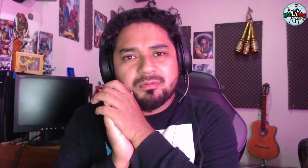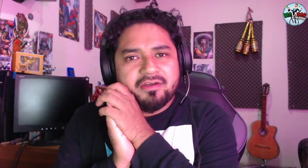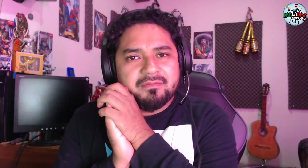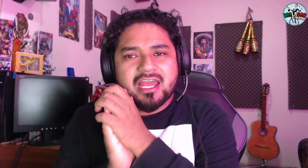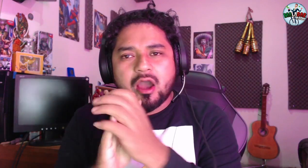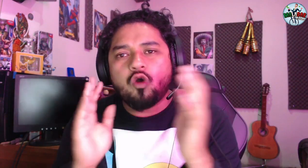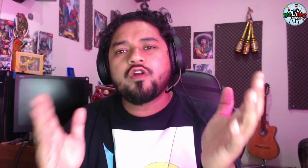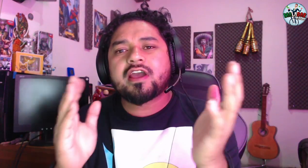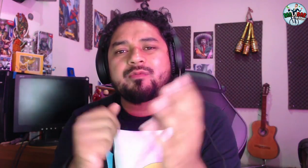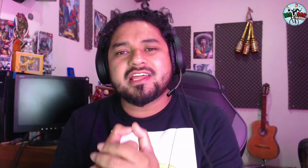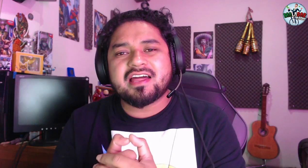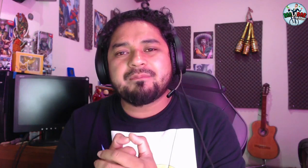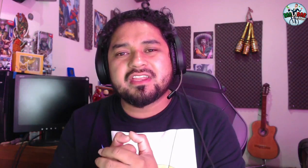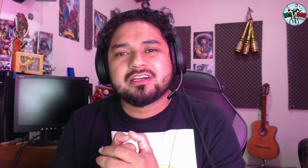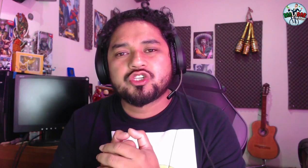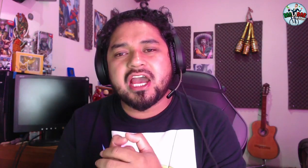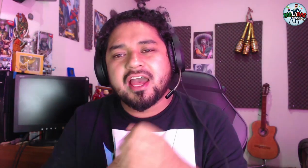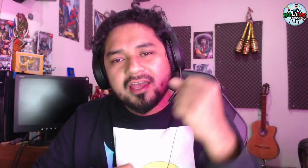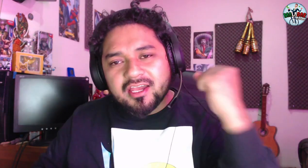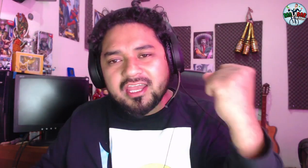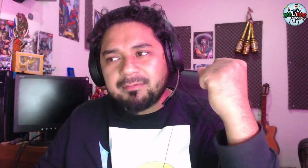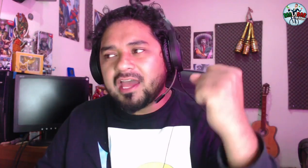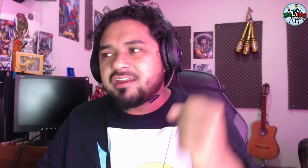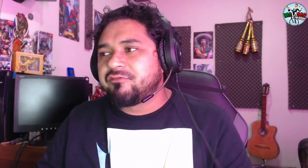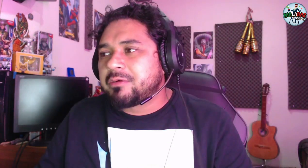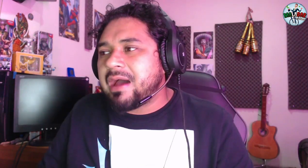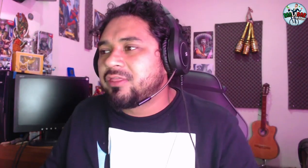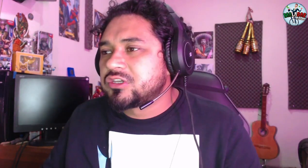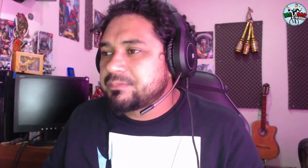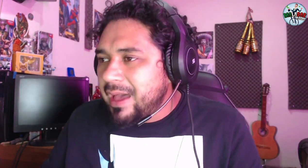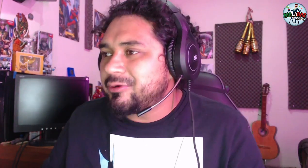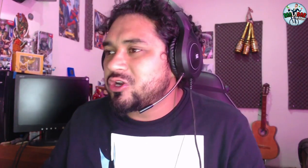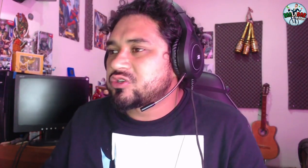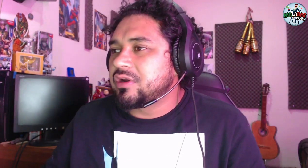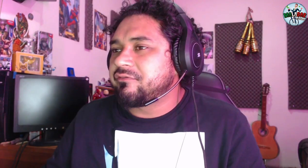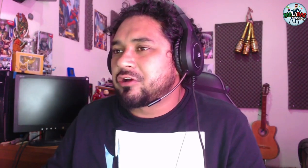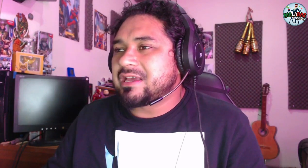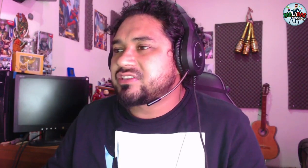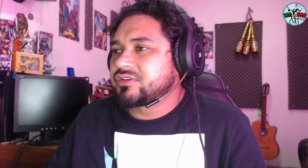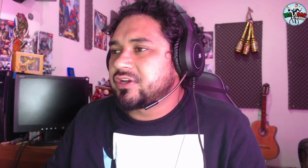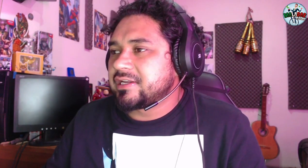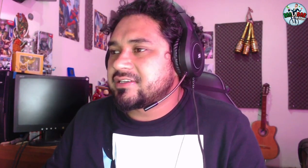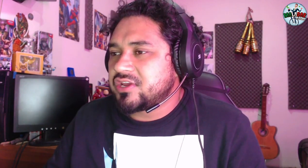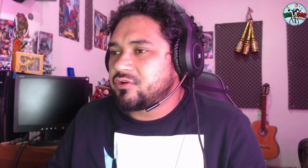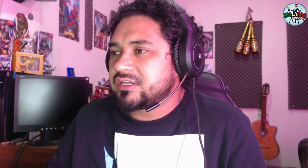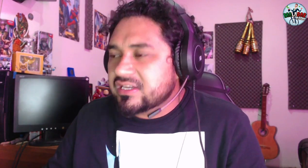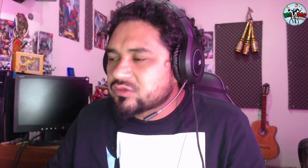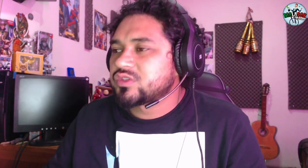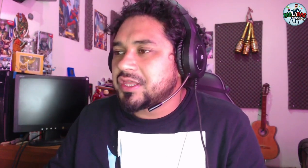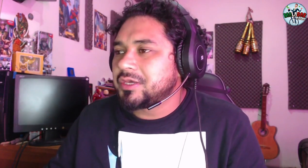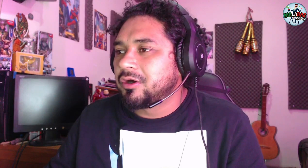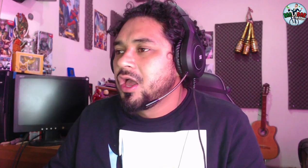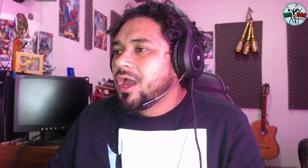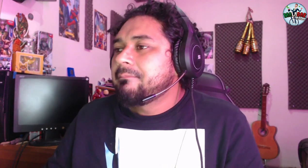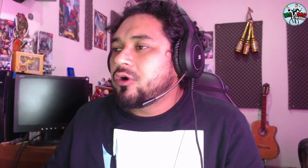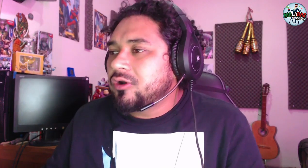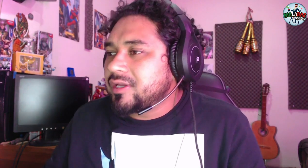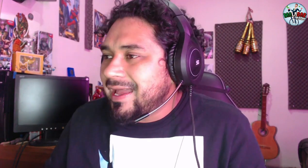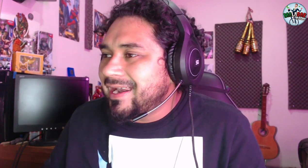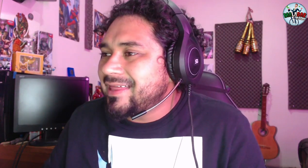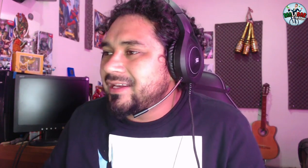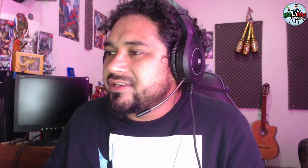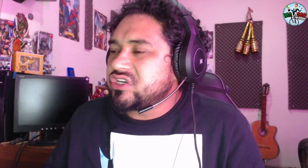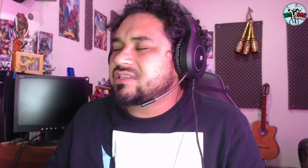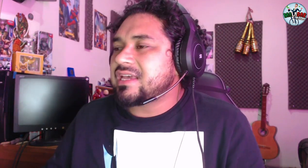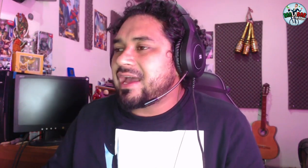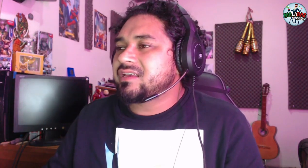creciendo como una familia una comunidad en pie de lucha y de han informados vámonos con la información señoras y señores que sucedió porque